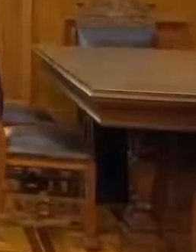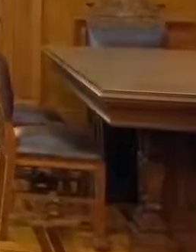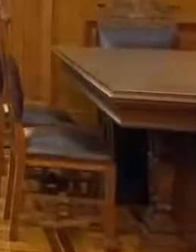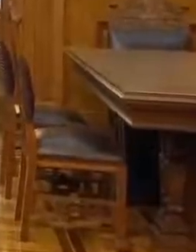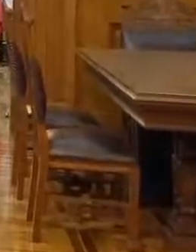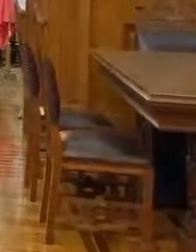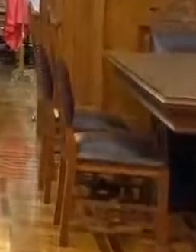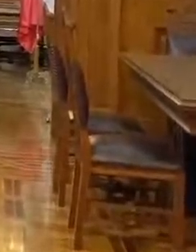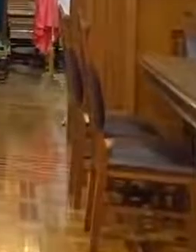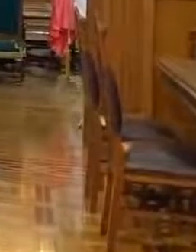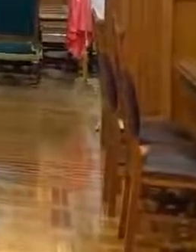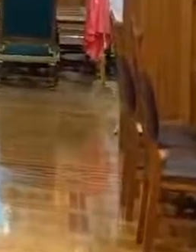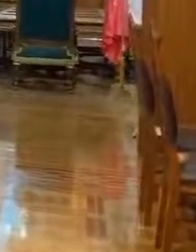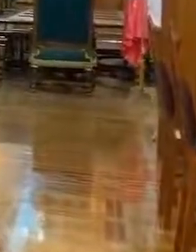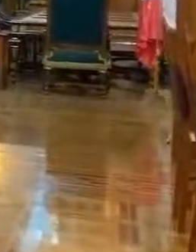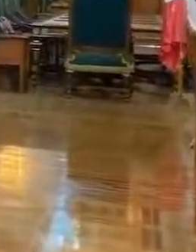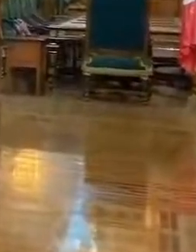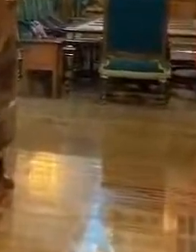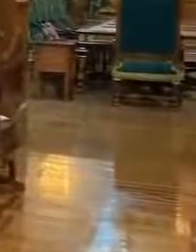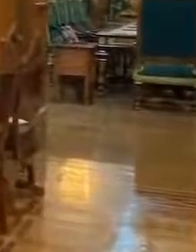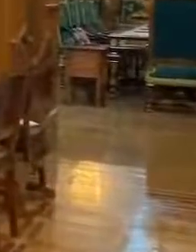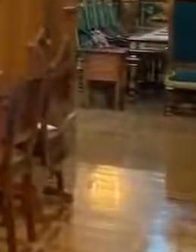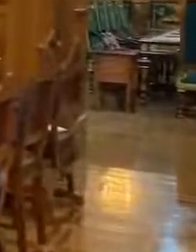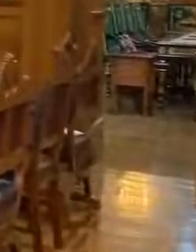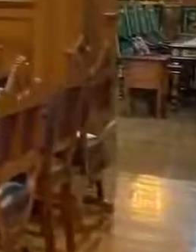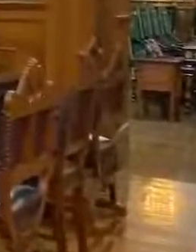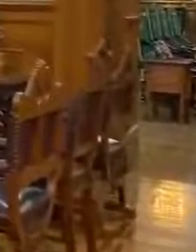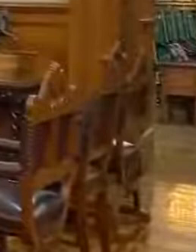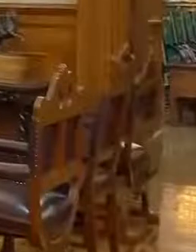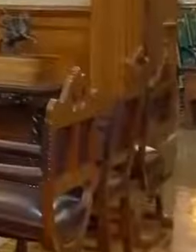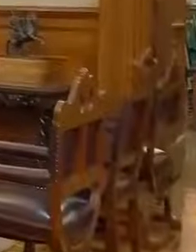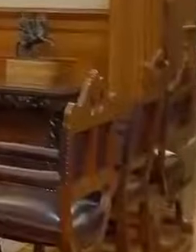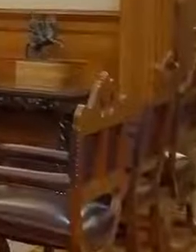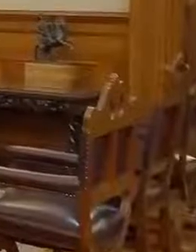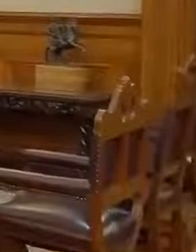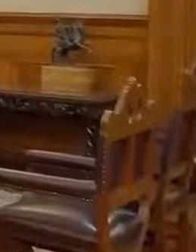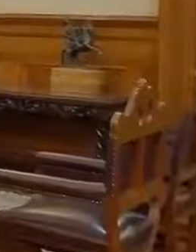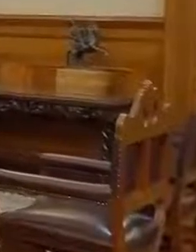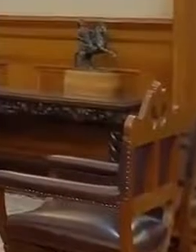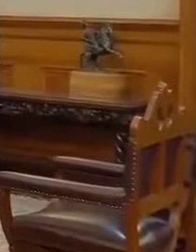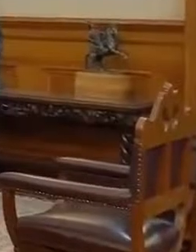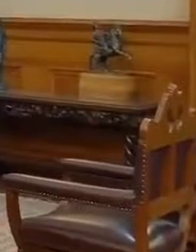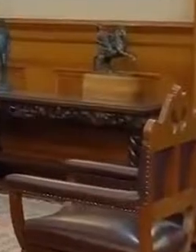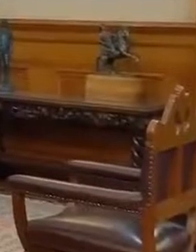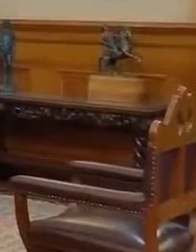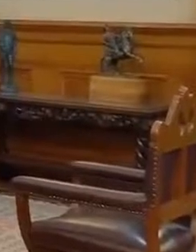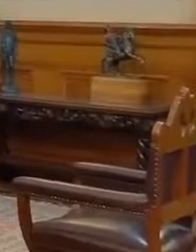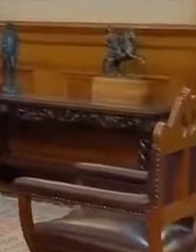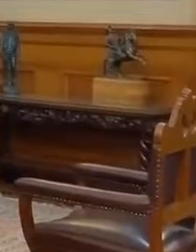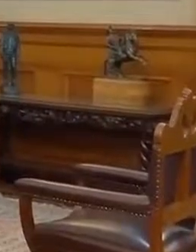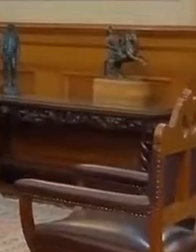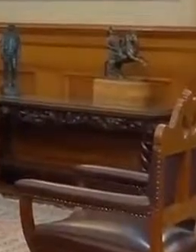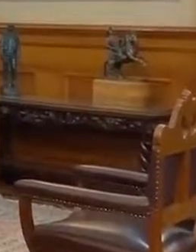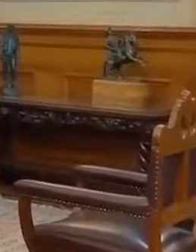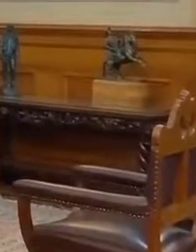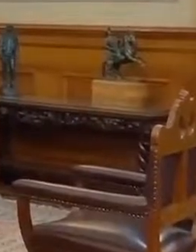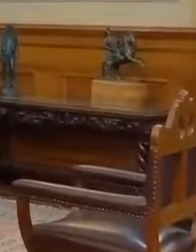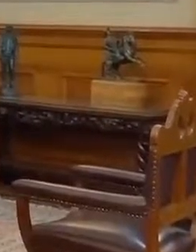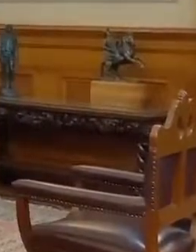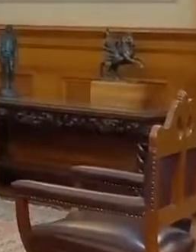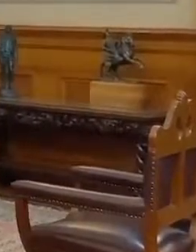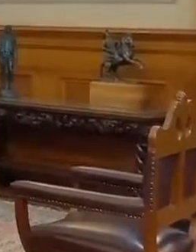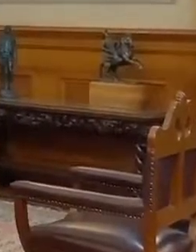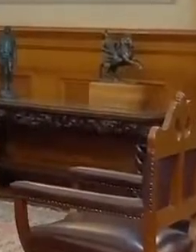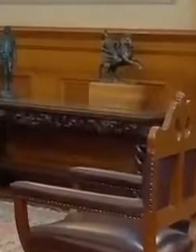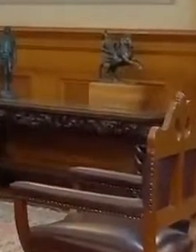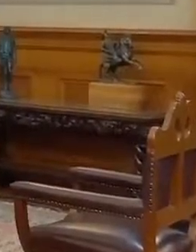recuperados más de 600.000 empleos formales. O sea que nos